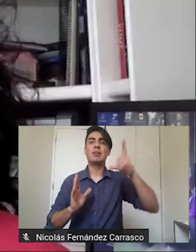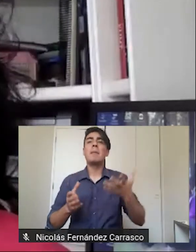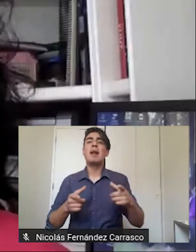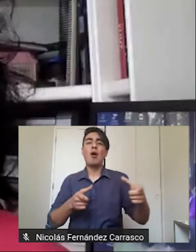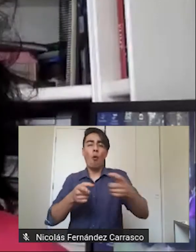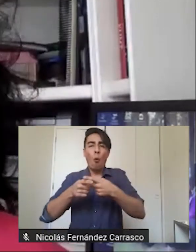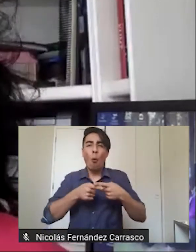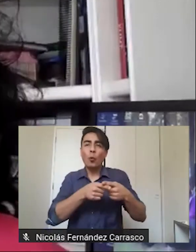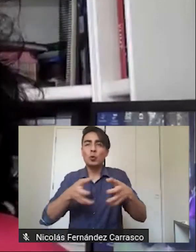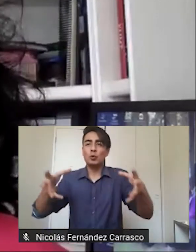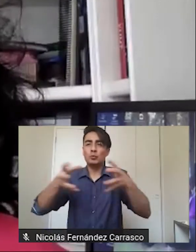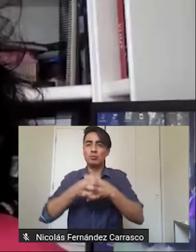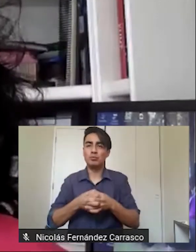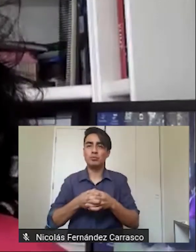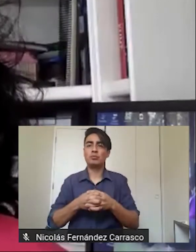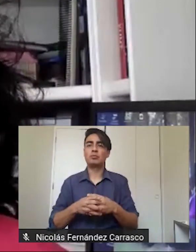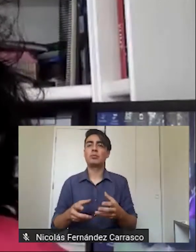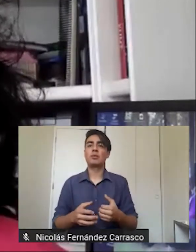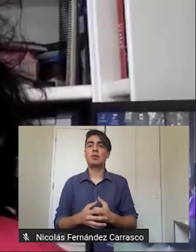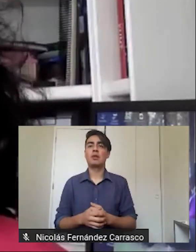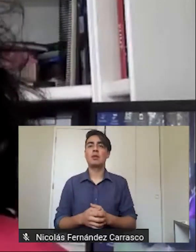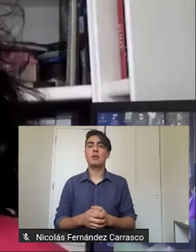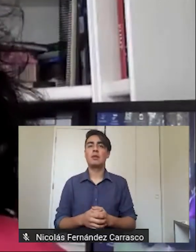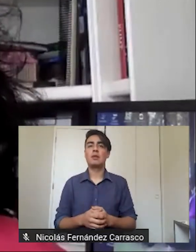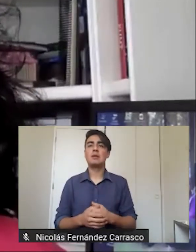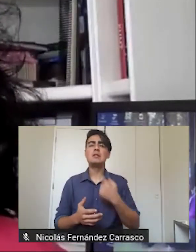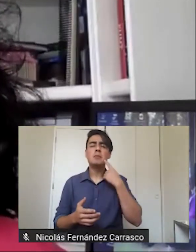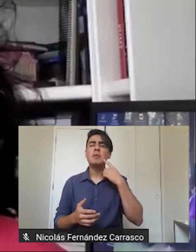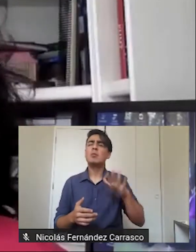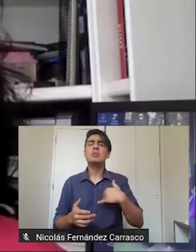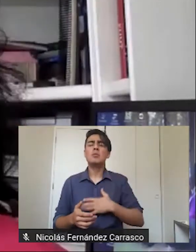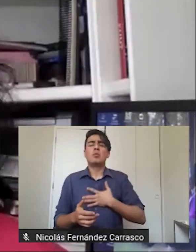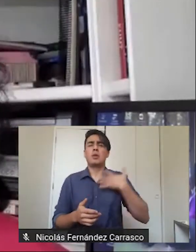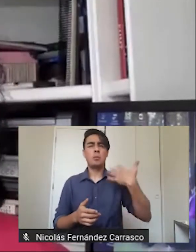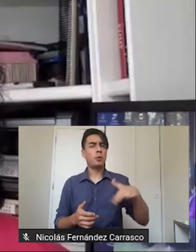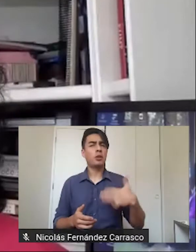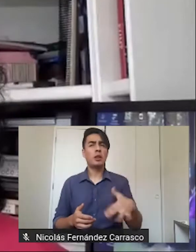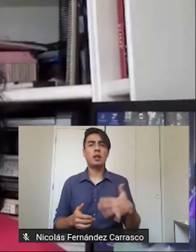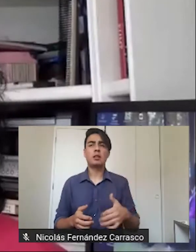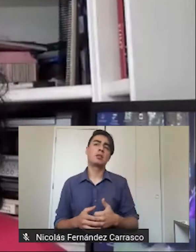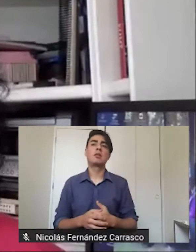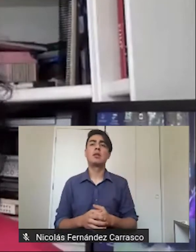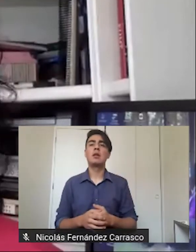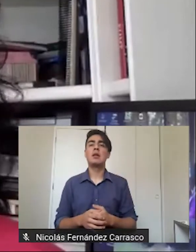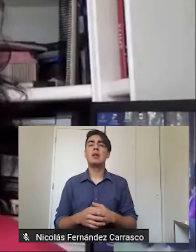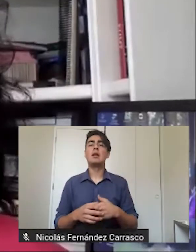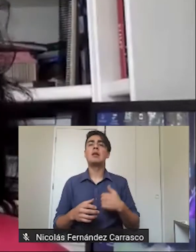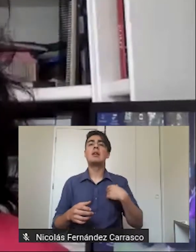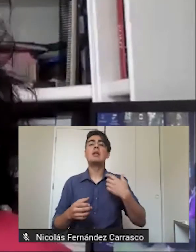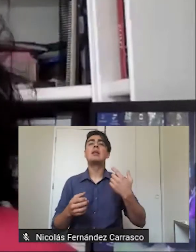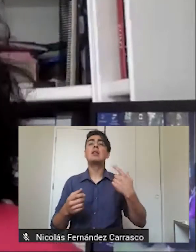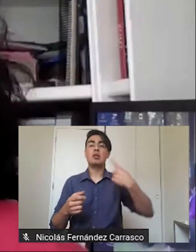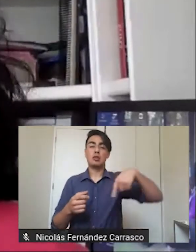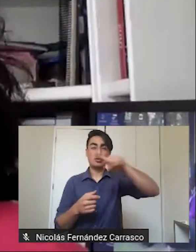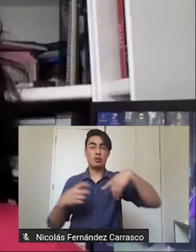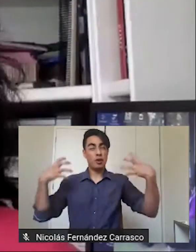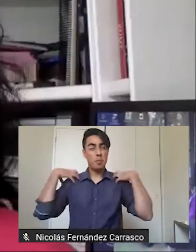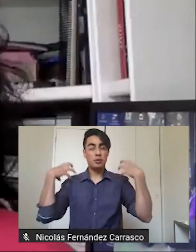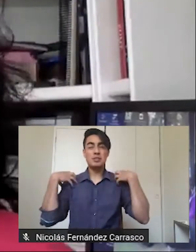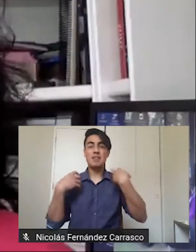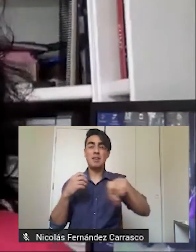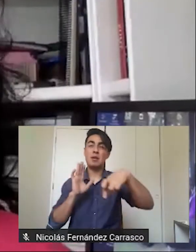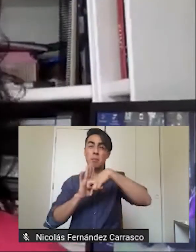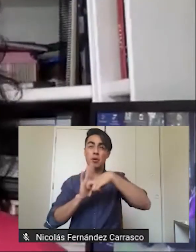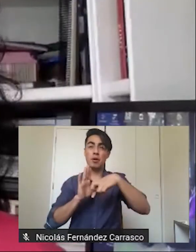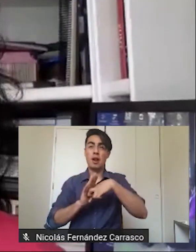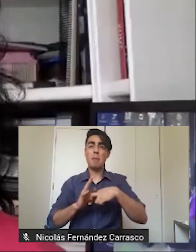jóvenes, con los profesores, con la comunidad educativa, ha movido significativamente nuestros saberes. Y seguramente